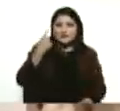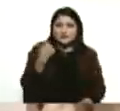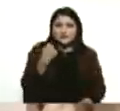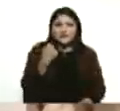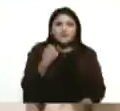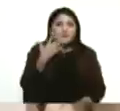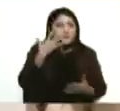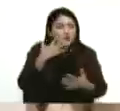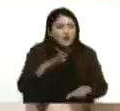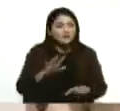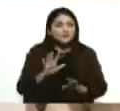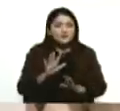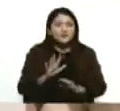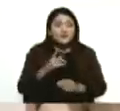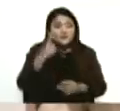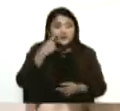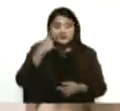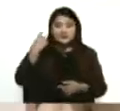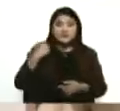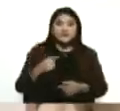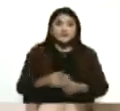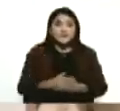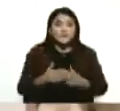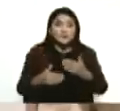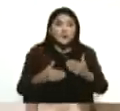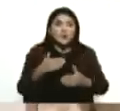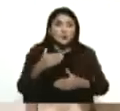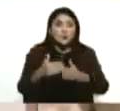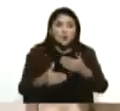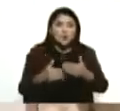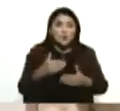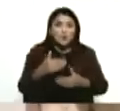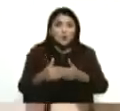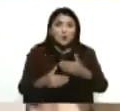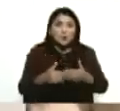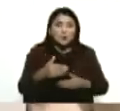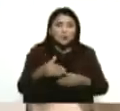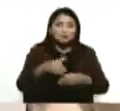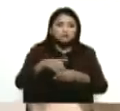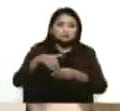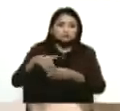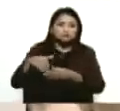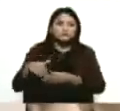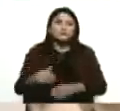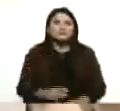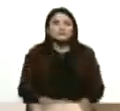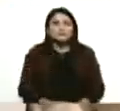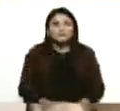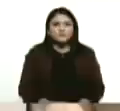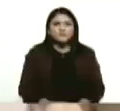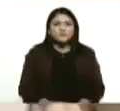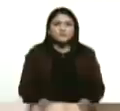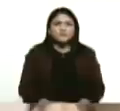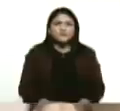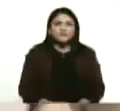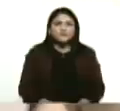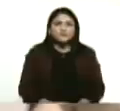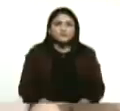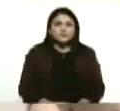vamos acercándonos cada vez más a una contienda electoral, por supuesto se van a agudizar más aún